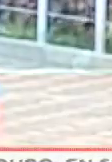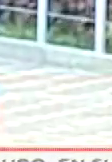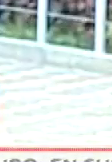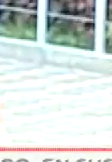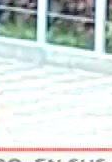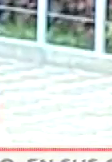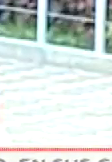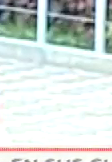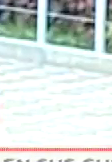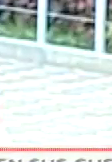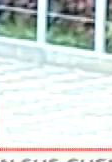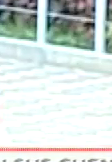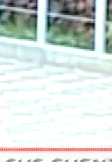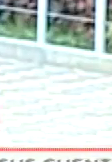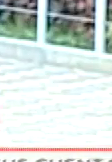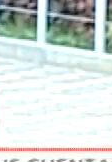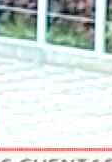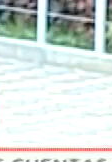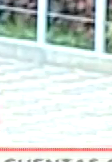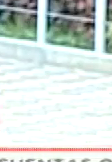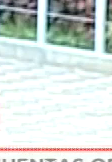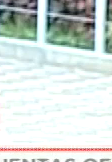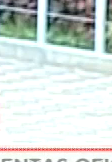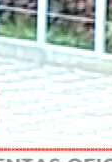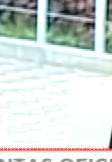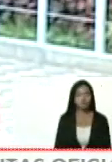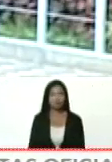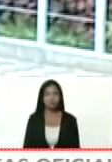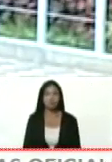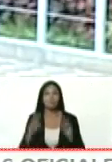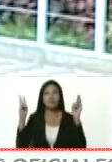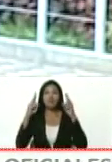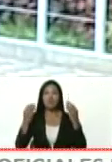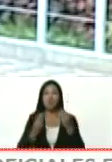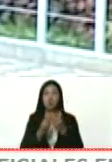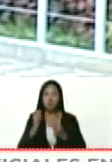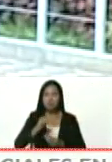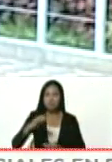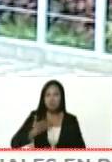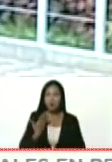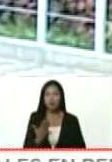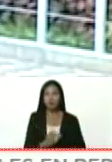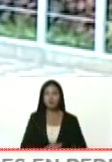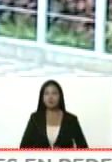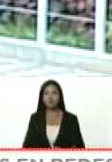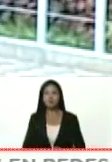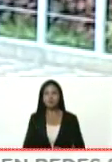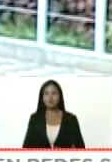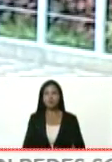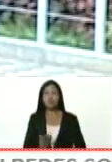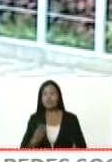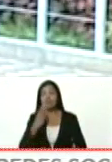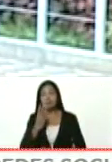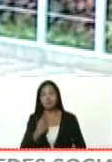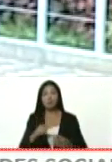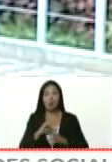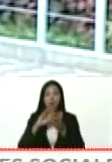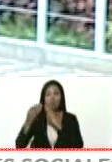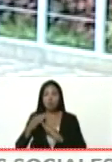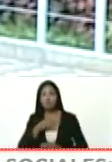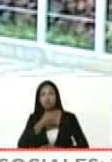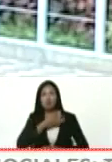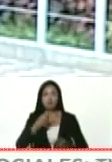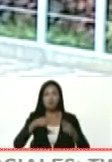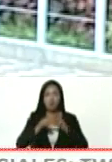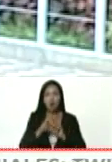Todo es posible. Venceremos juntos, todo es posible. Esta experiencia de la comunidad socialista del